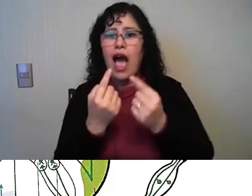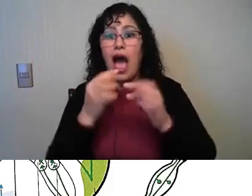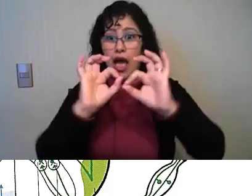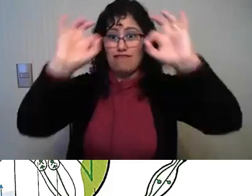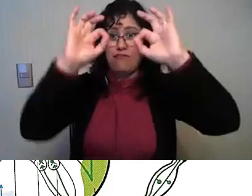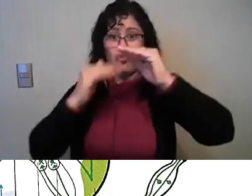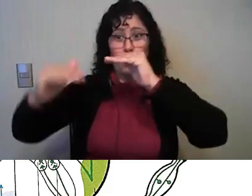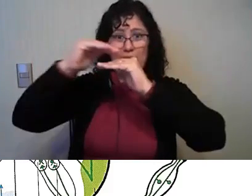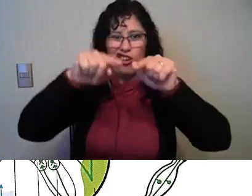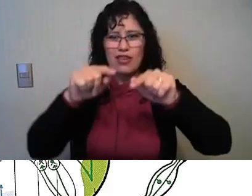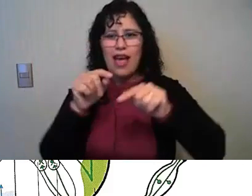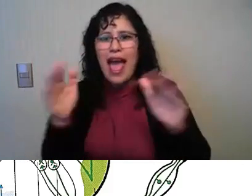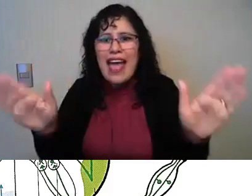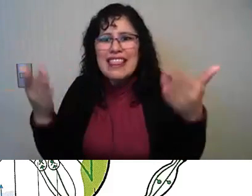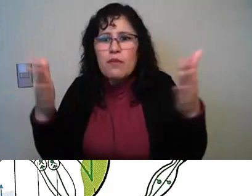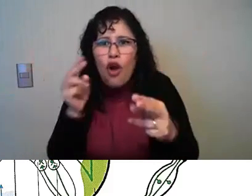estímulos visuales.